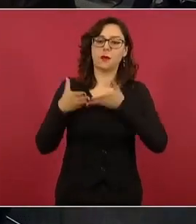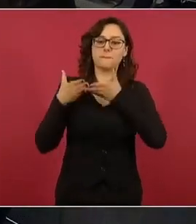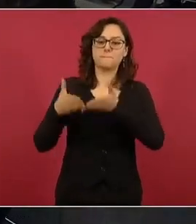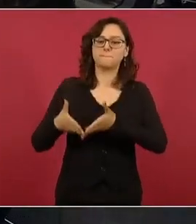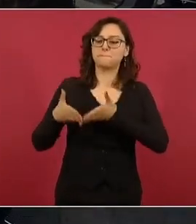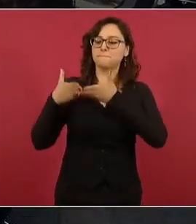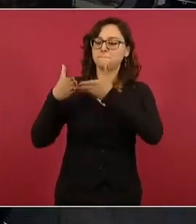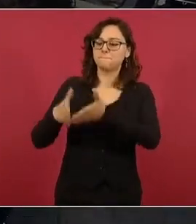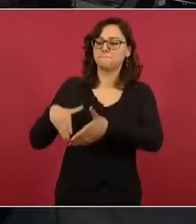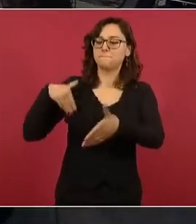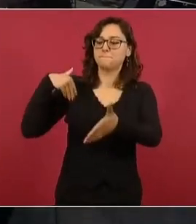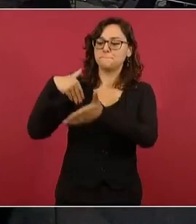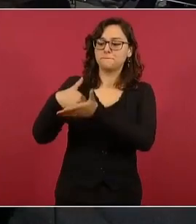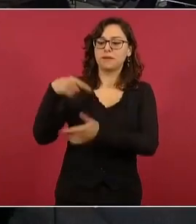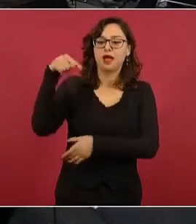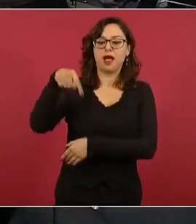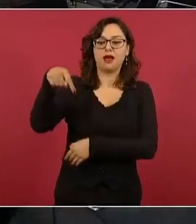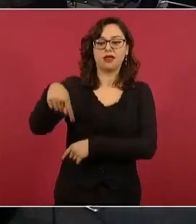pueblos,